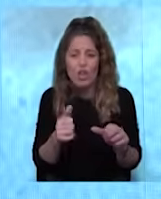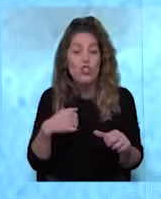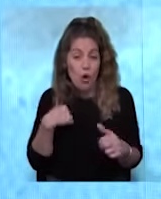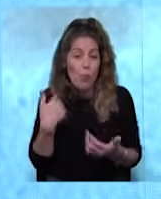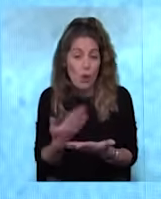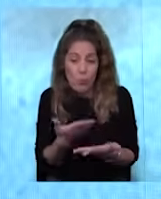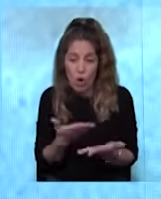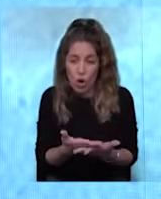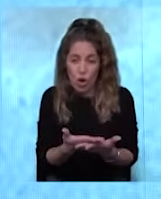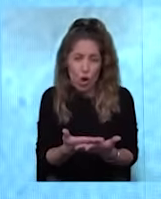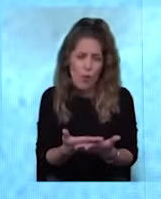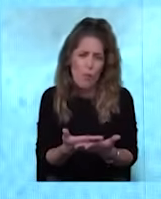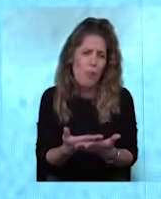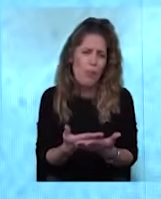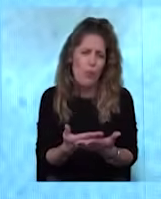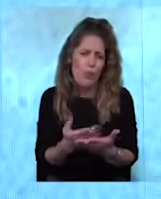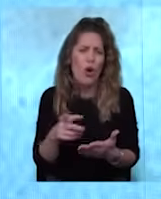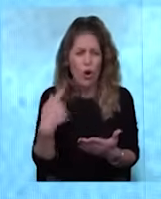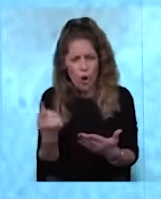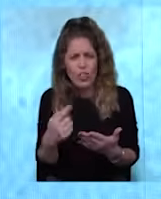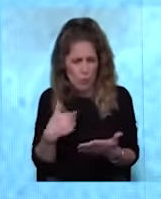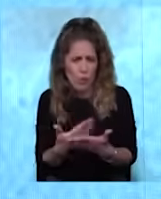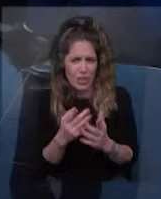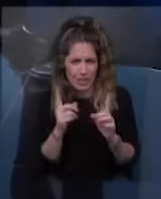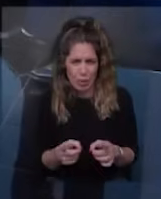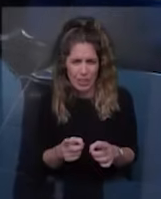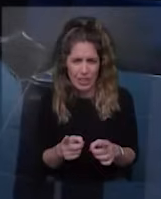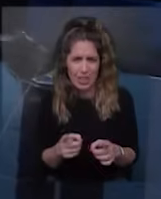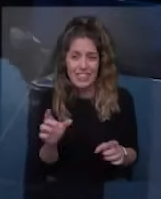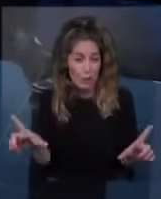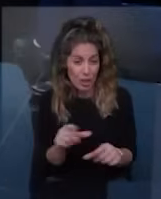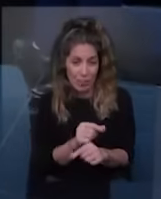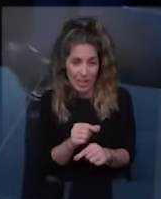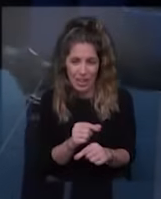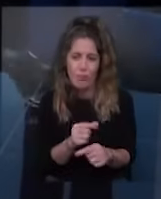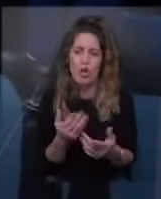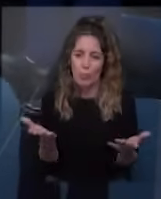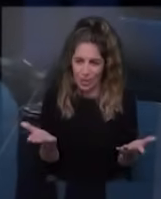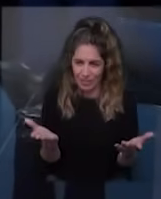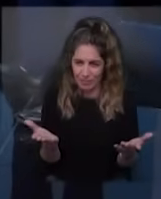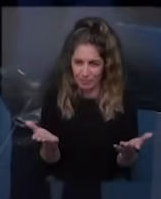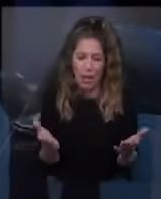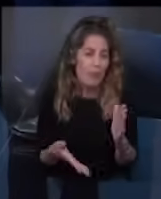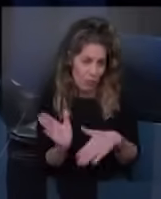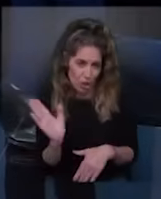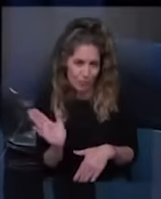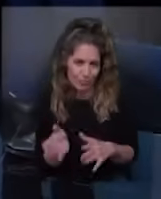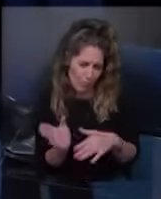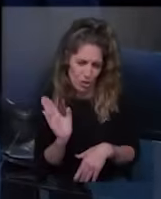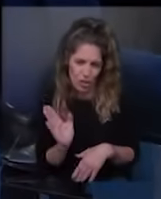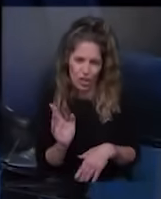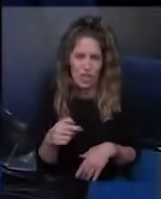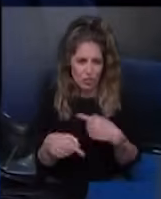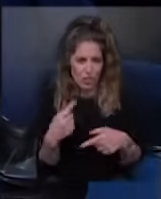Wilmar y para no entrar porque tenemos otra propuesta hay otra propuesta que bueno no por eso Entonces Vámonos y yo voy a seguir en